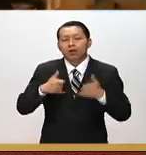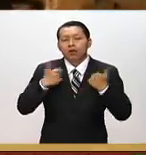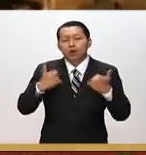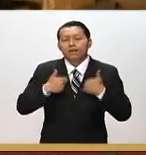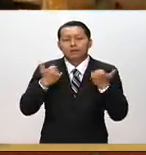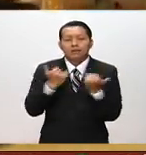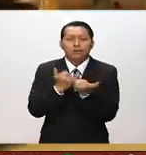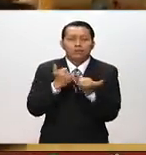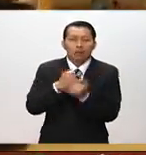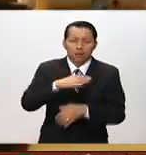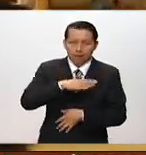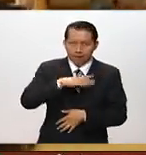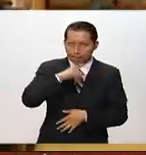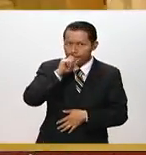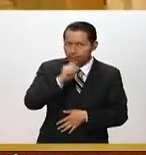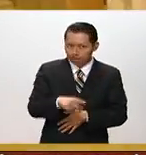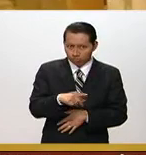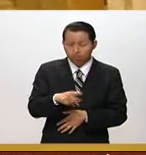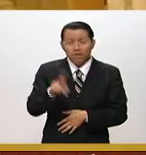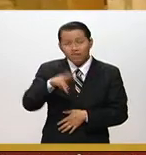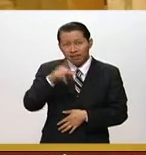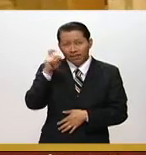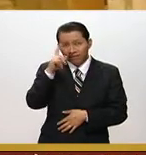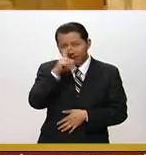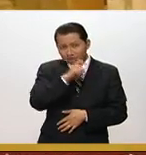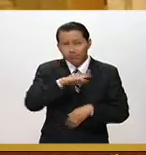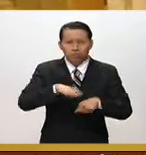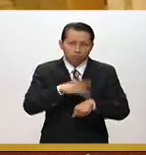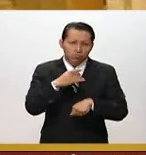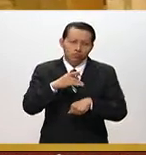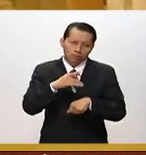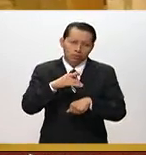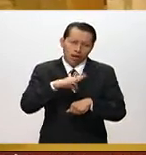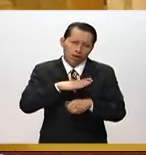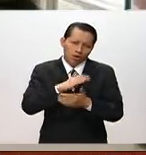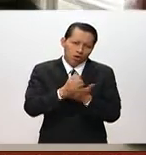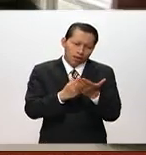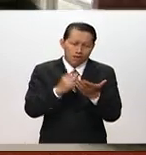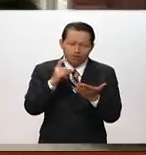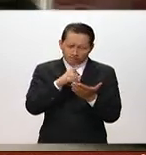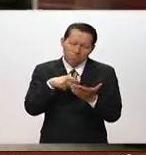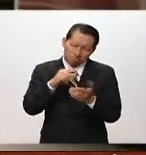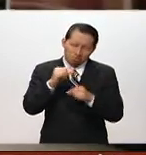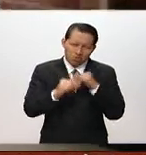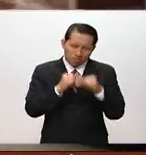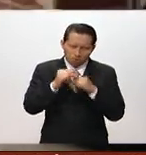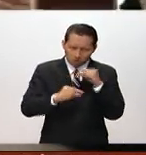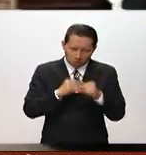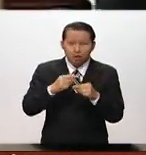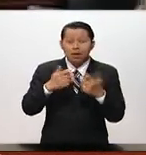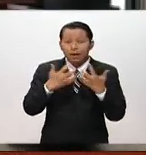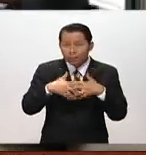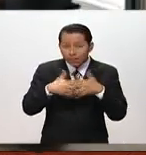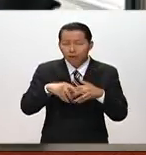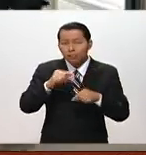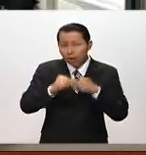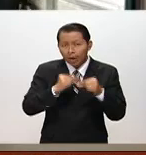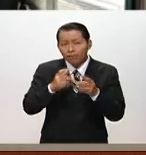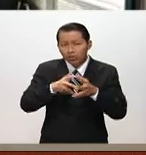recién egresados en un mundo muy difícil porque no todo el mundo los contrata. Entonces ahí vamos, la empresa la va